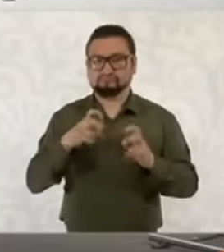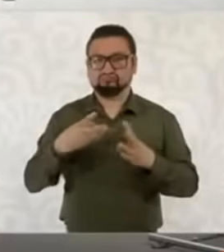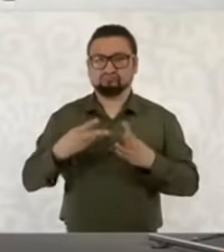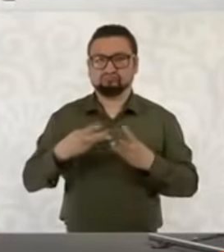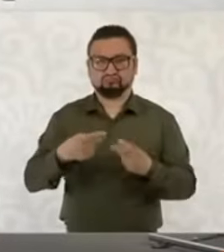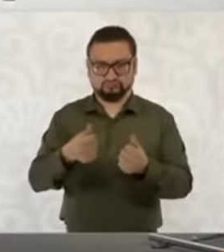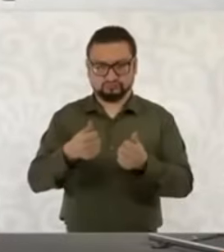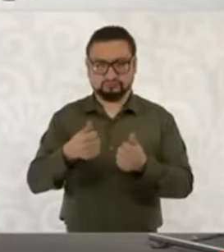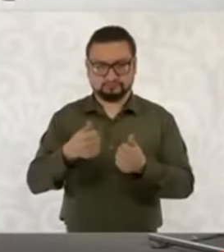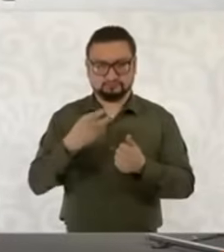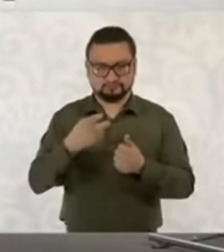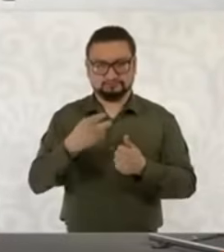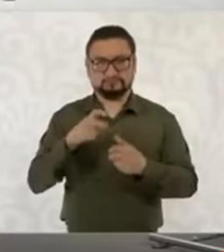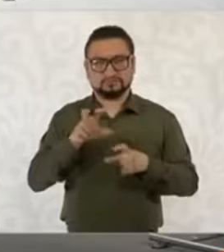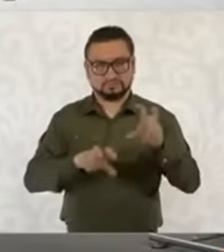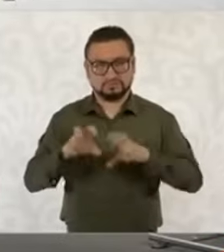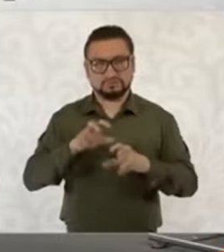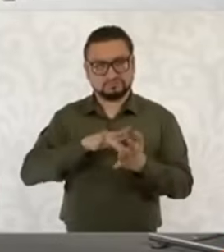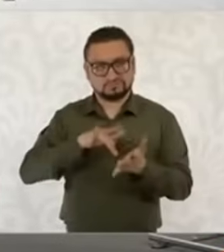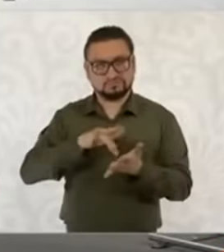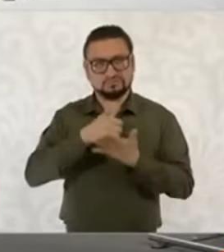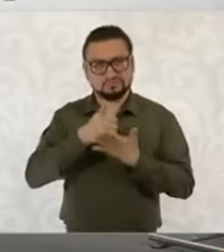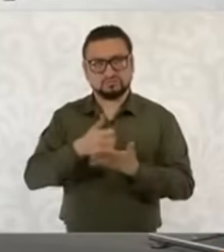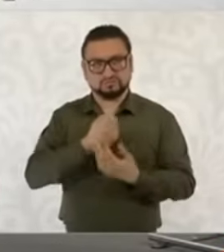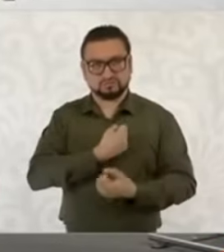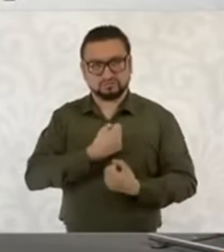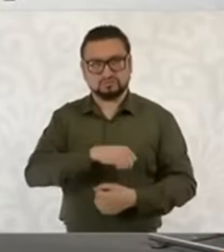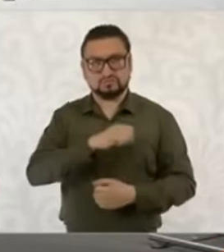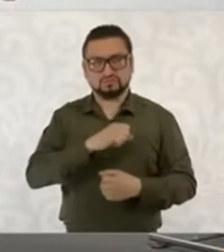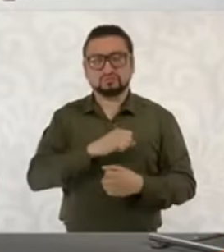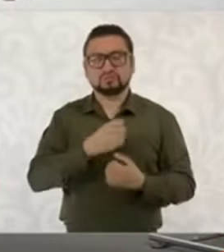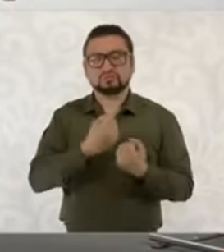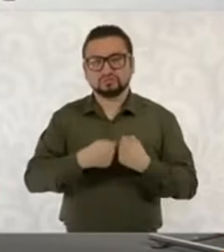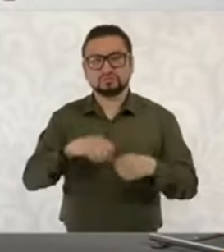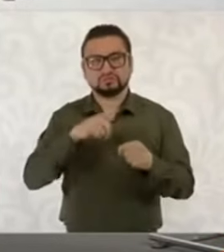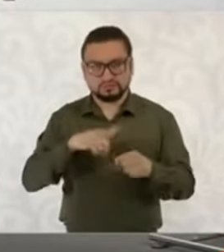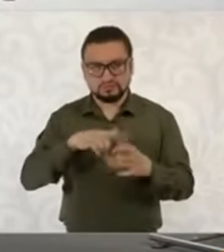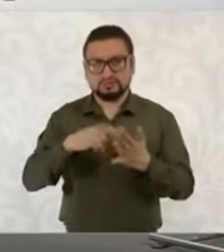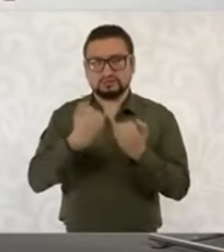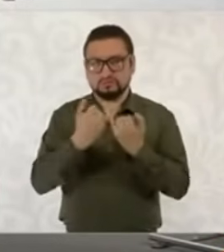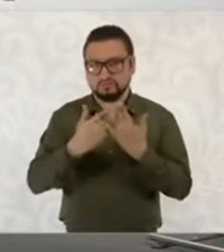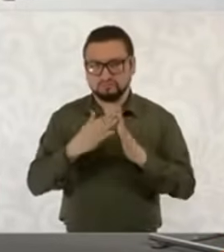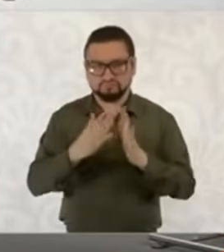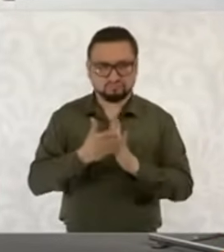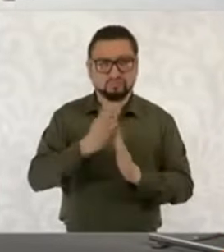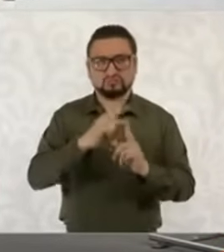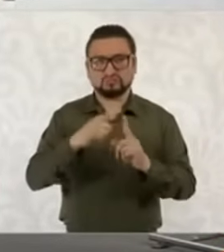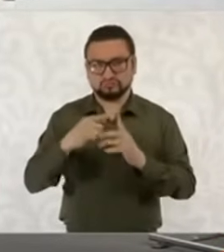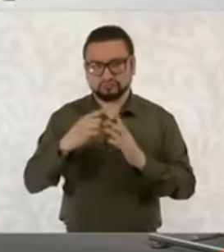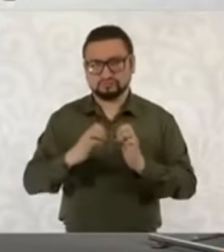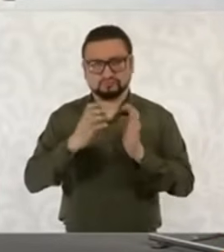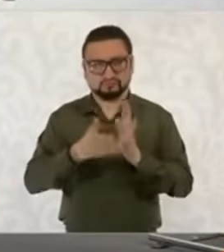gasto, de la inversión social, de la inversión en infraestructura. La siguiente, por favor.